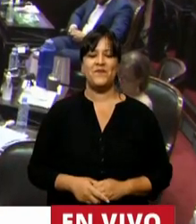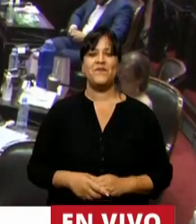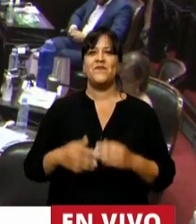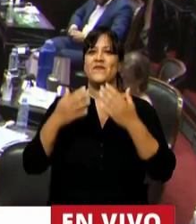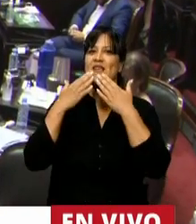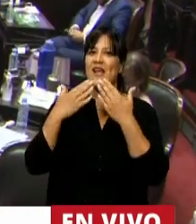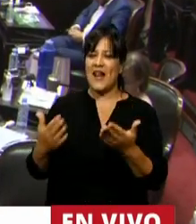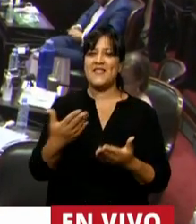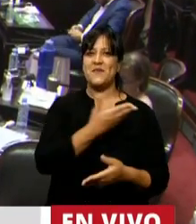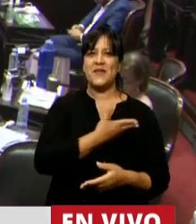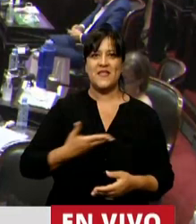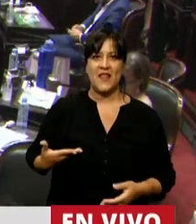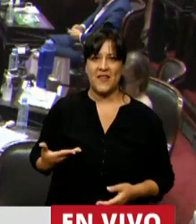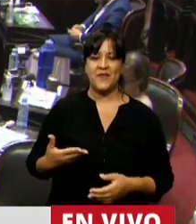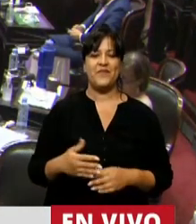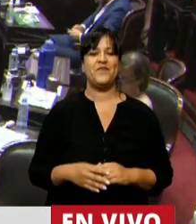Gracias, señor presidente.